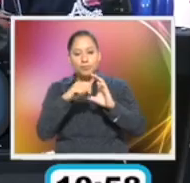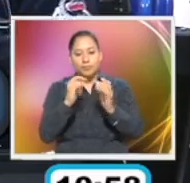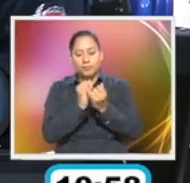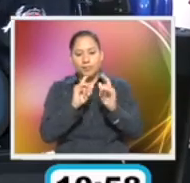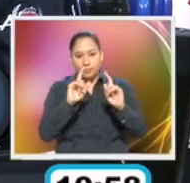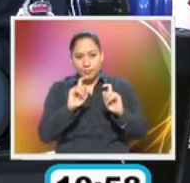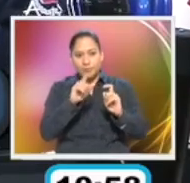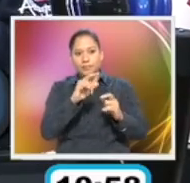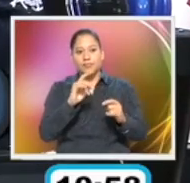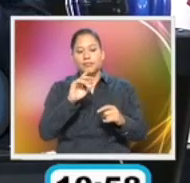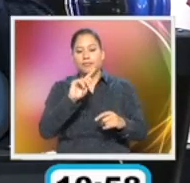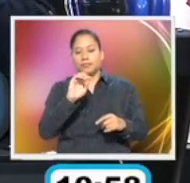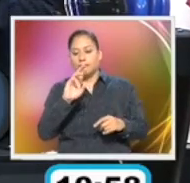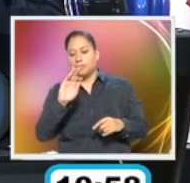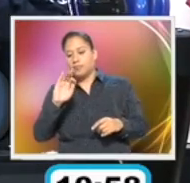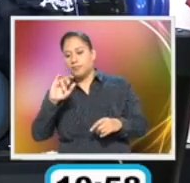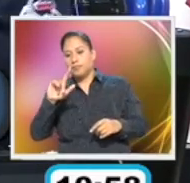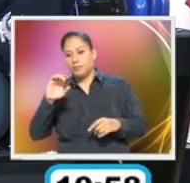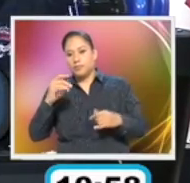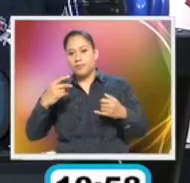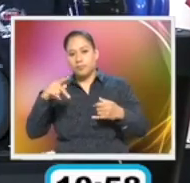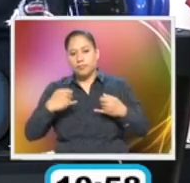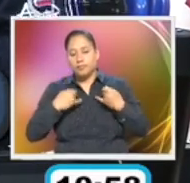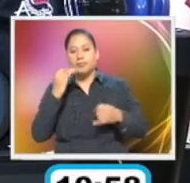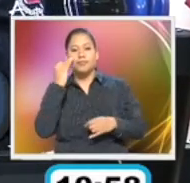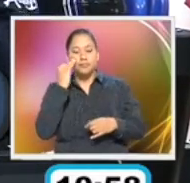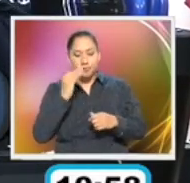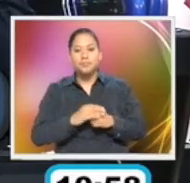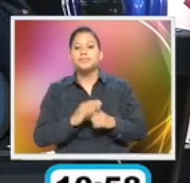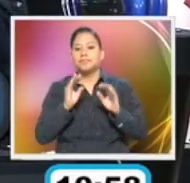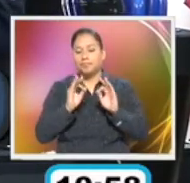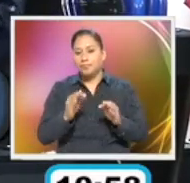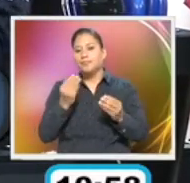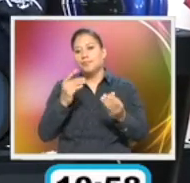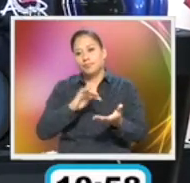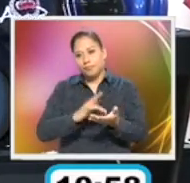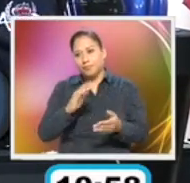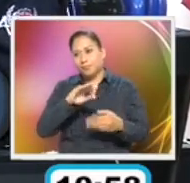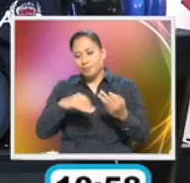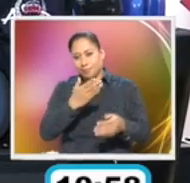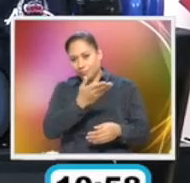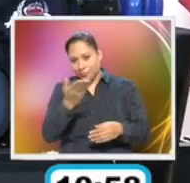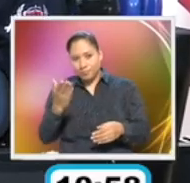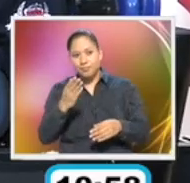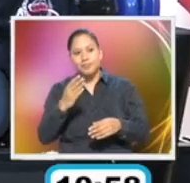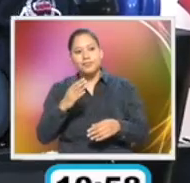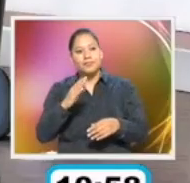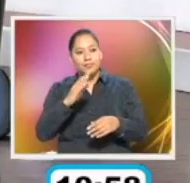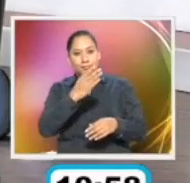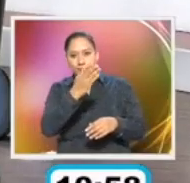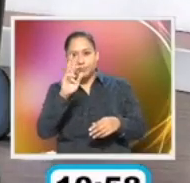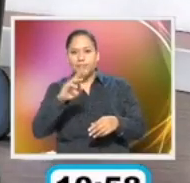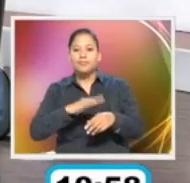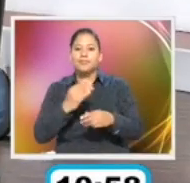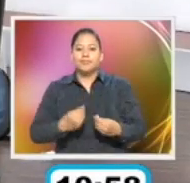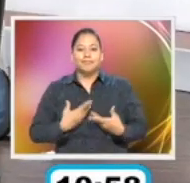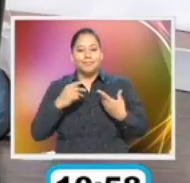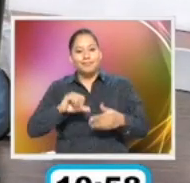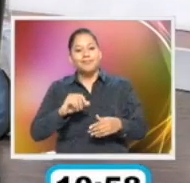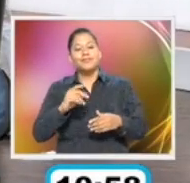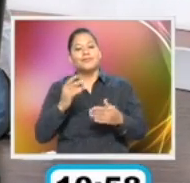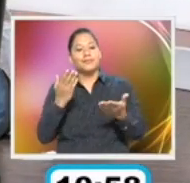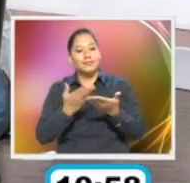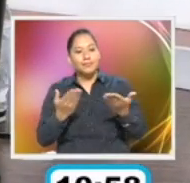Porfi Balboa y sus adolescentes en Facebook. Perfectísimo, pues muchísimas gracias a todos ustedes de verdad por amenizar el día de